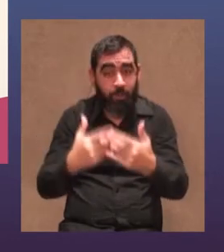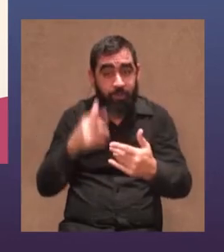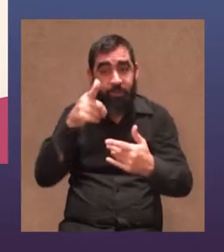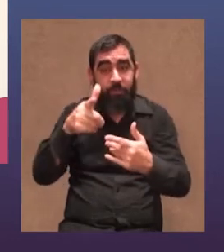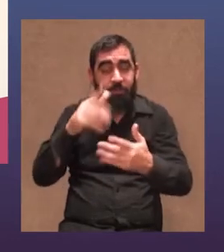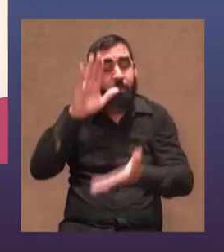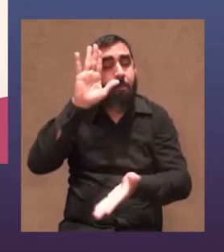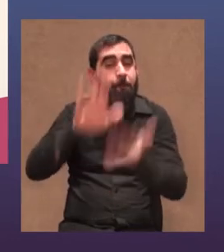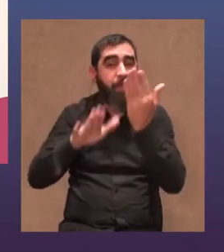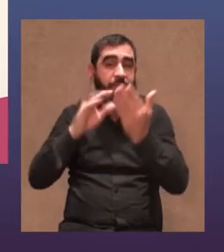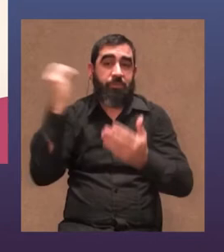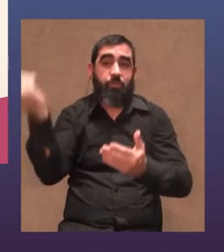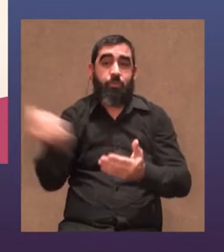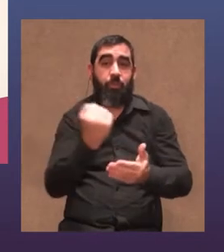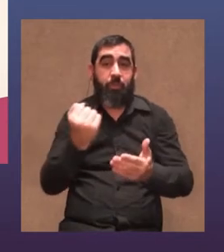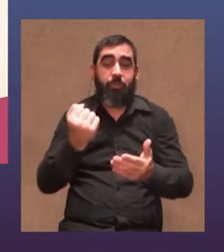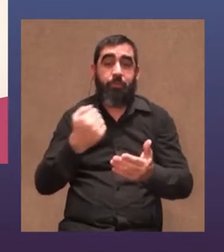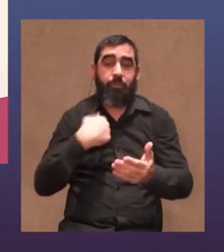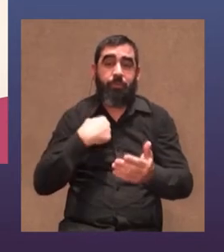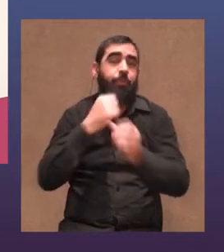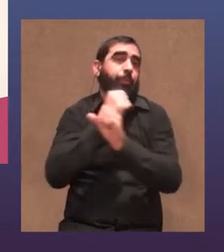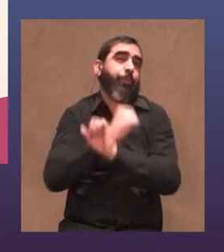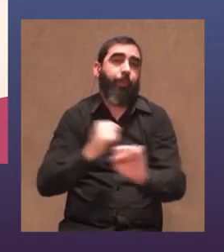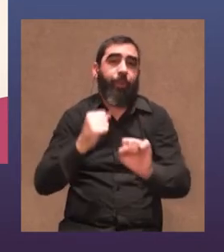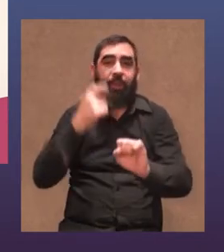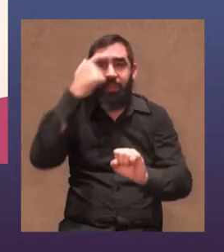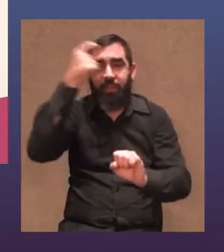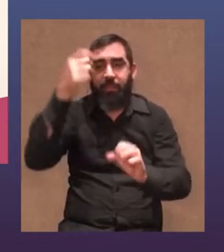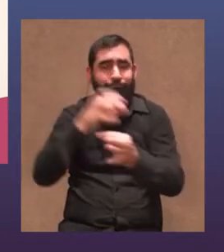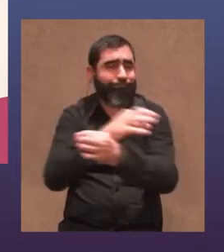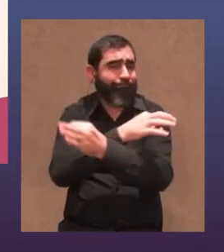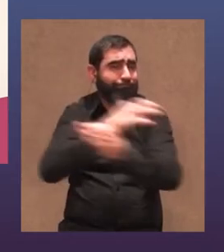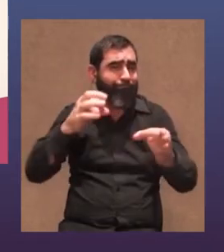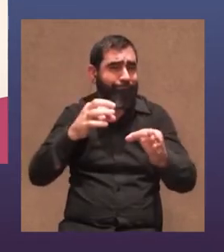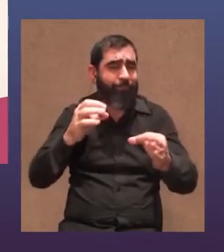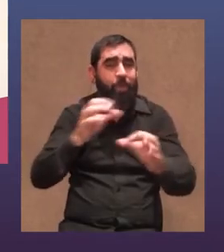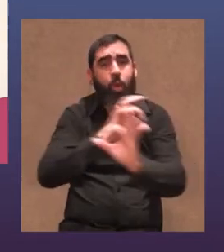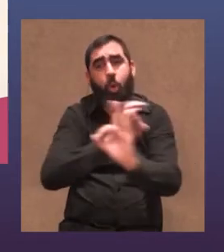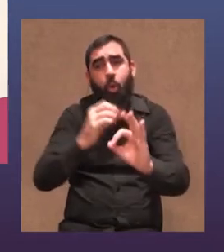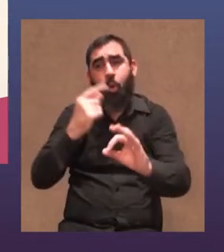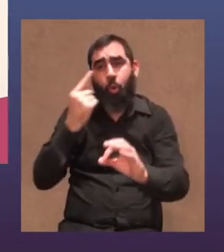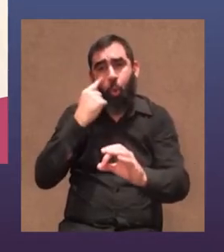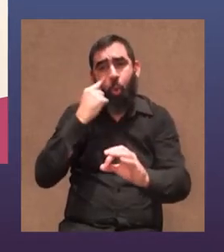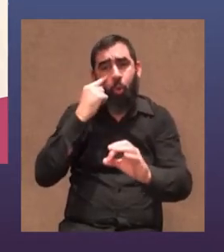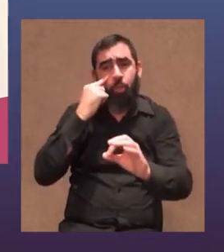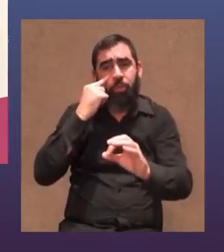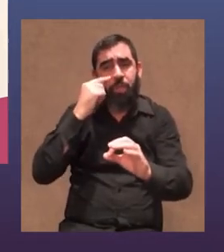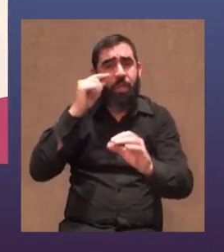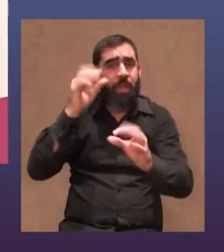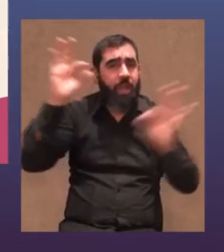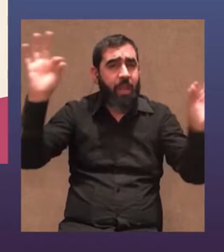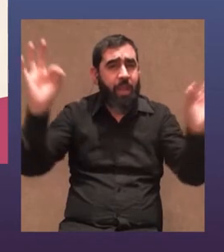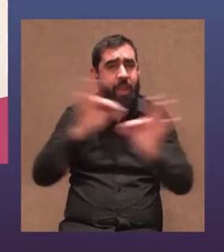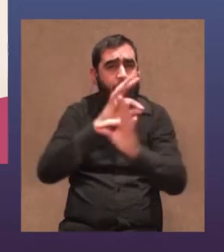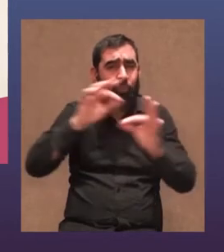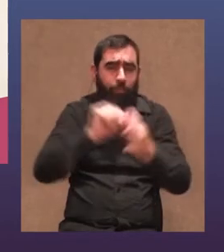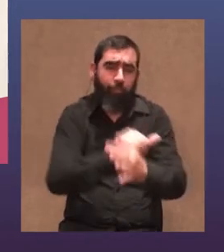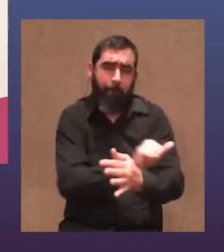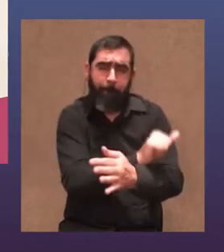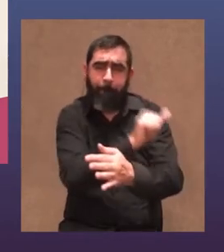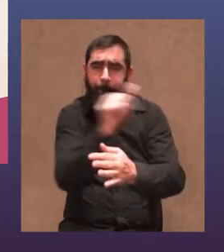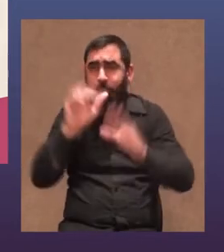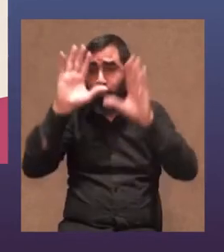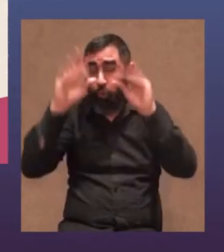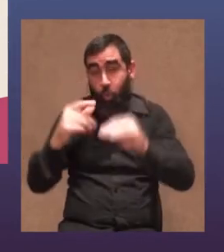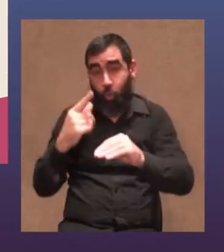es lo más importante, porque uno puede ser técnicamente impecable, conocer la obra de pe a pa, de memoria, lo que sea, pero si